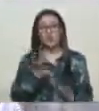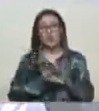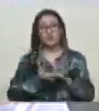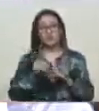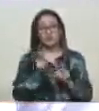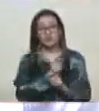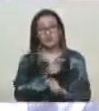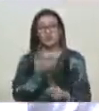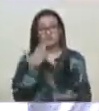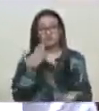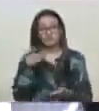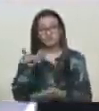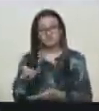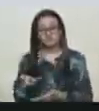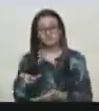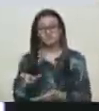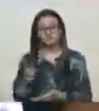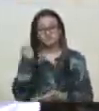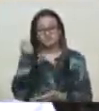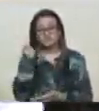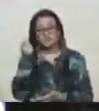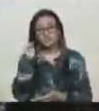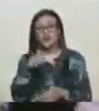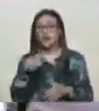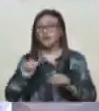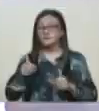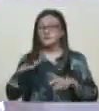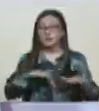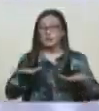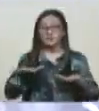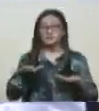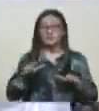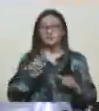Diosdado Cabello, presente. Inicia así esta gran movilización rumbo al Palacio de Miraflores.